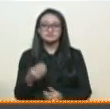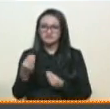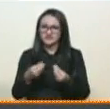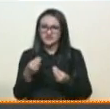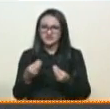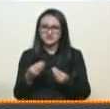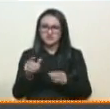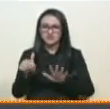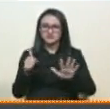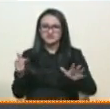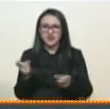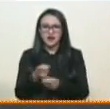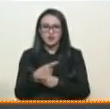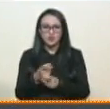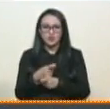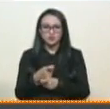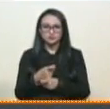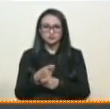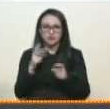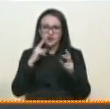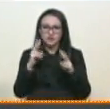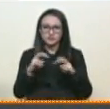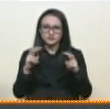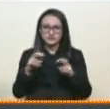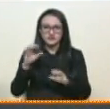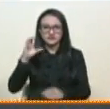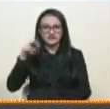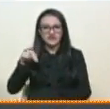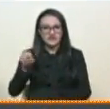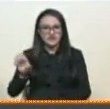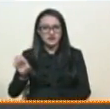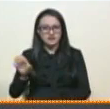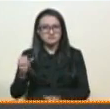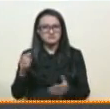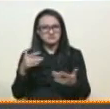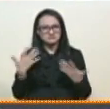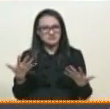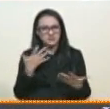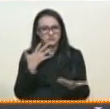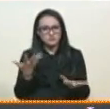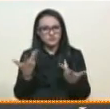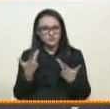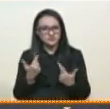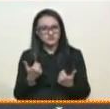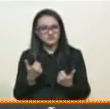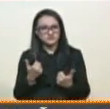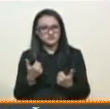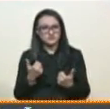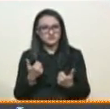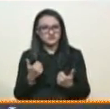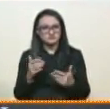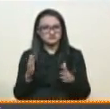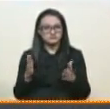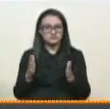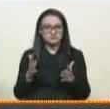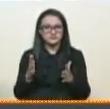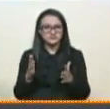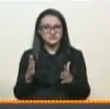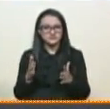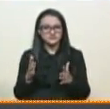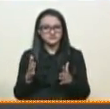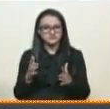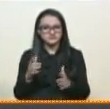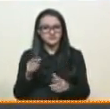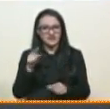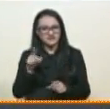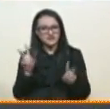Fue el 16 de agosto cuando se hizo la auditoría del registro electoral. ¿Qué nos puede decir la rectora Socorro Hernández en relación por lo menos a este